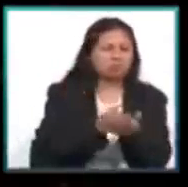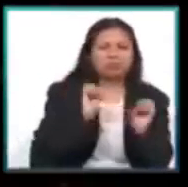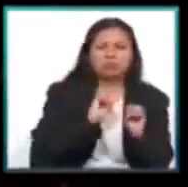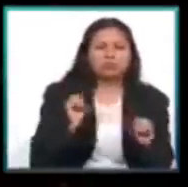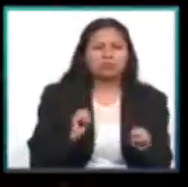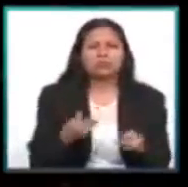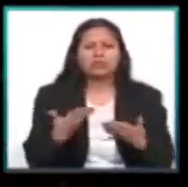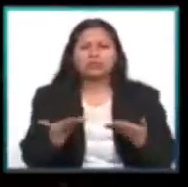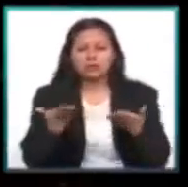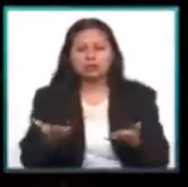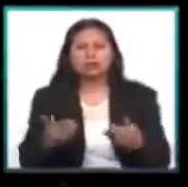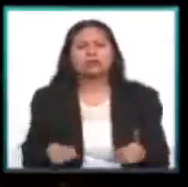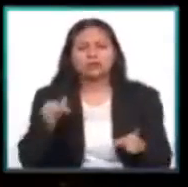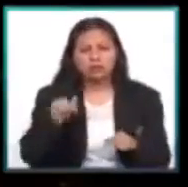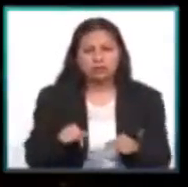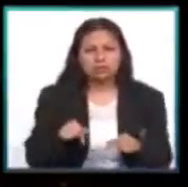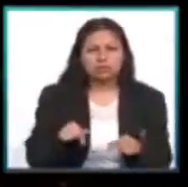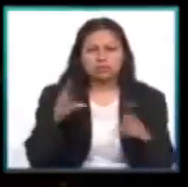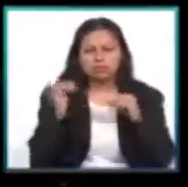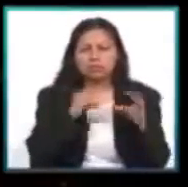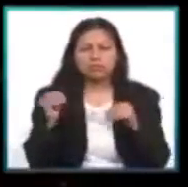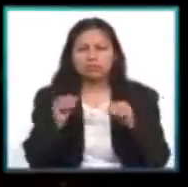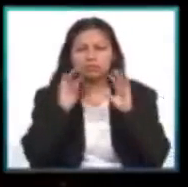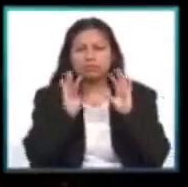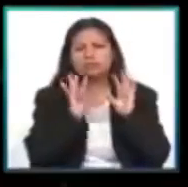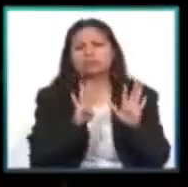somos capaces de darle. Y aquí estamos hablando de